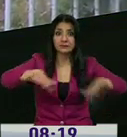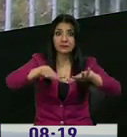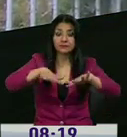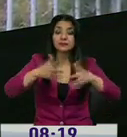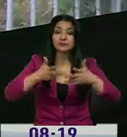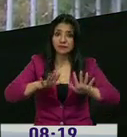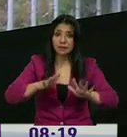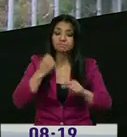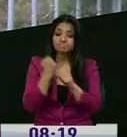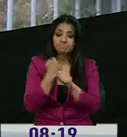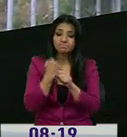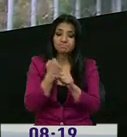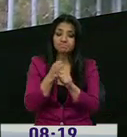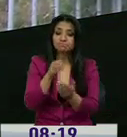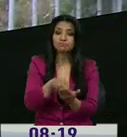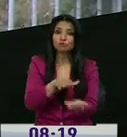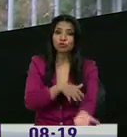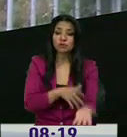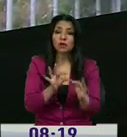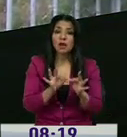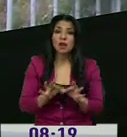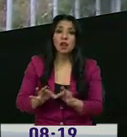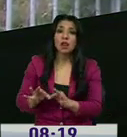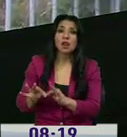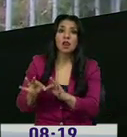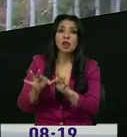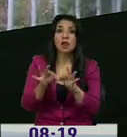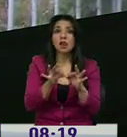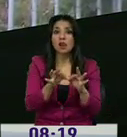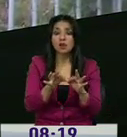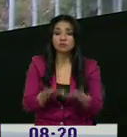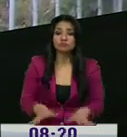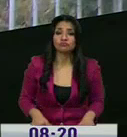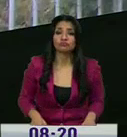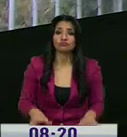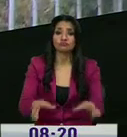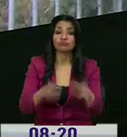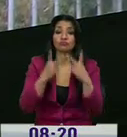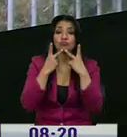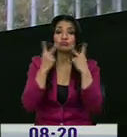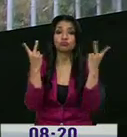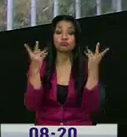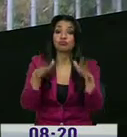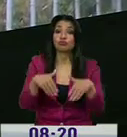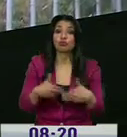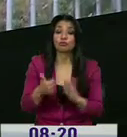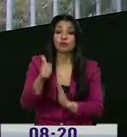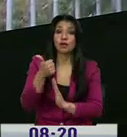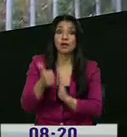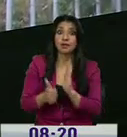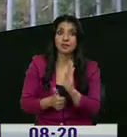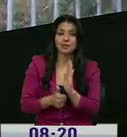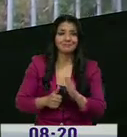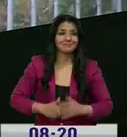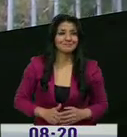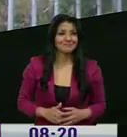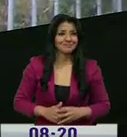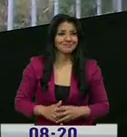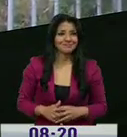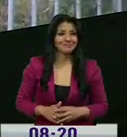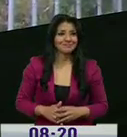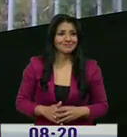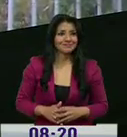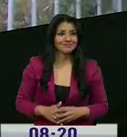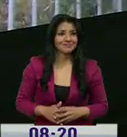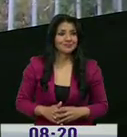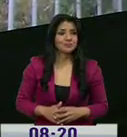lleva adelante el proyecto de recuperación y embellecimiento de los espacios públicos por medio del arte urbano. Así que,